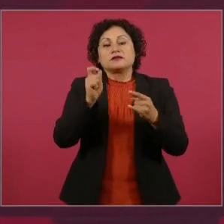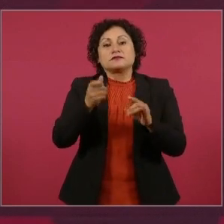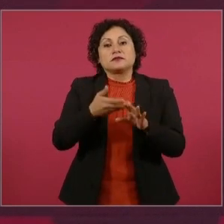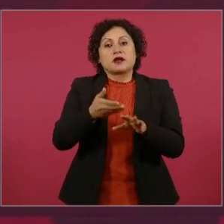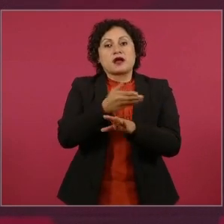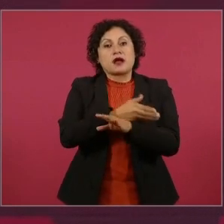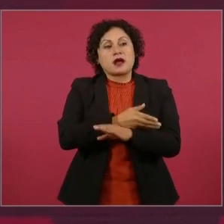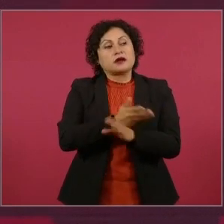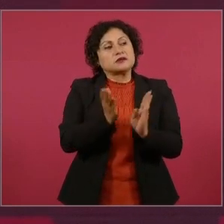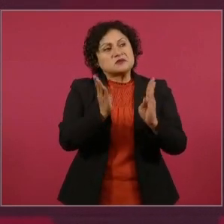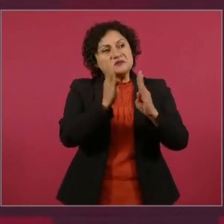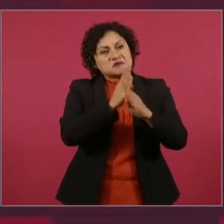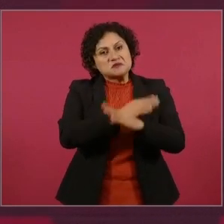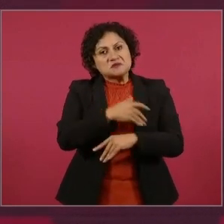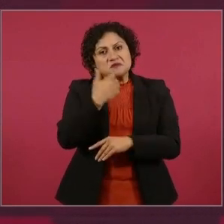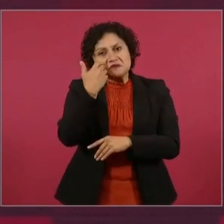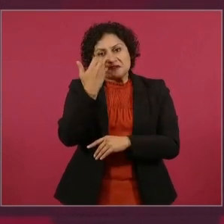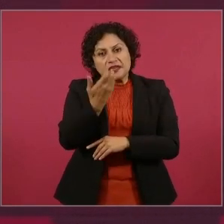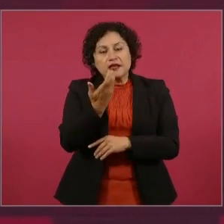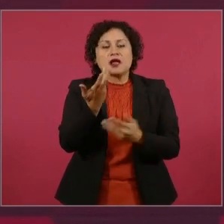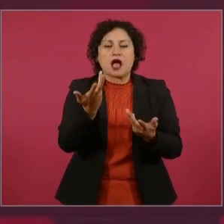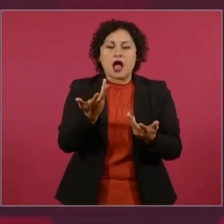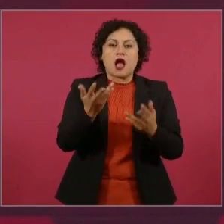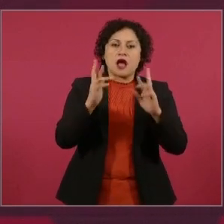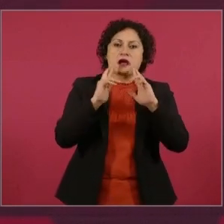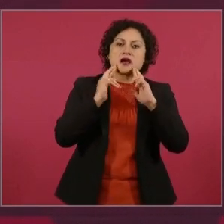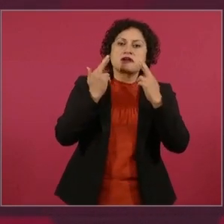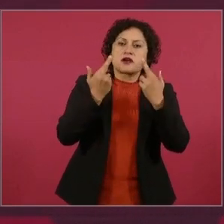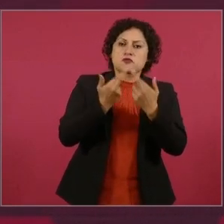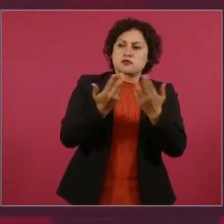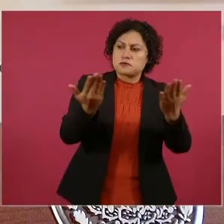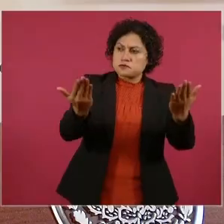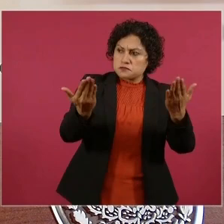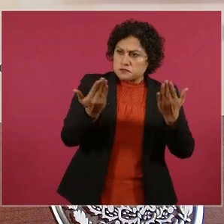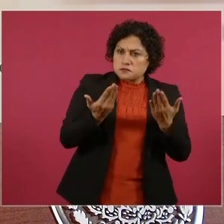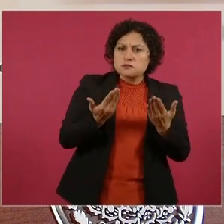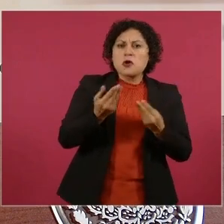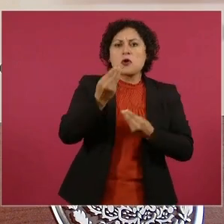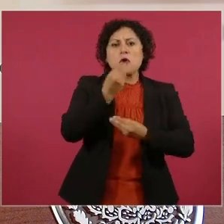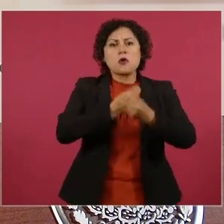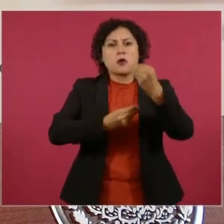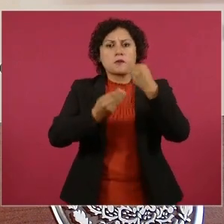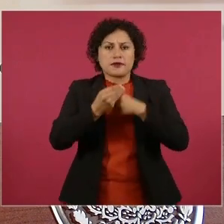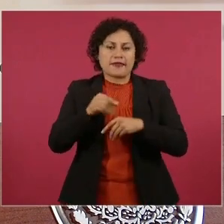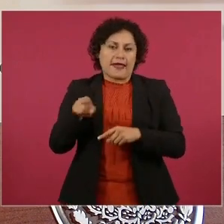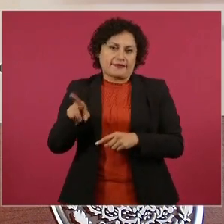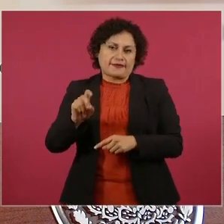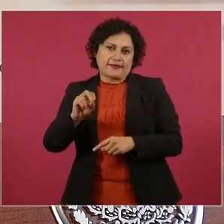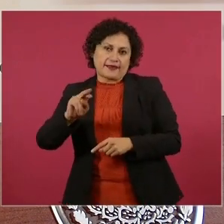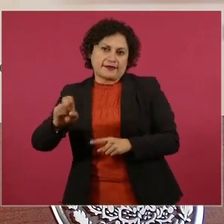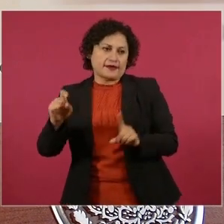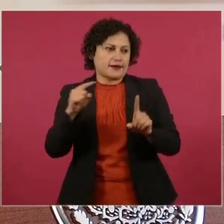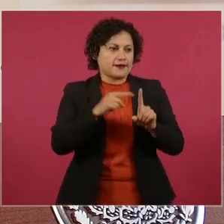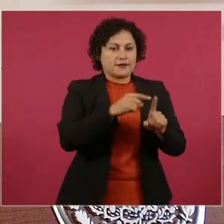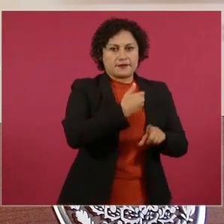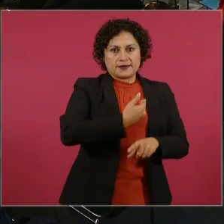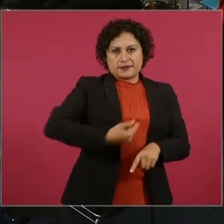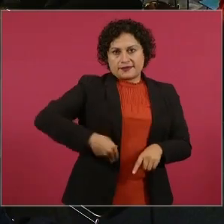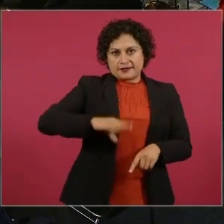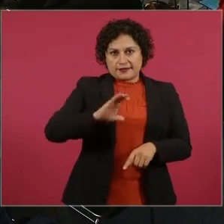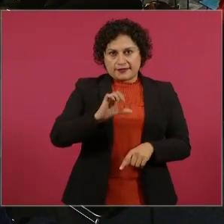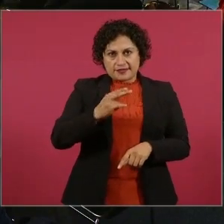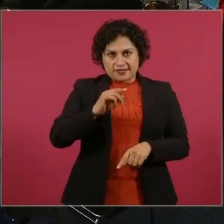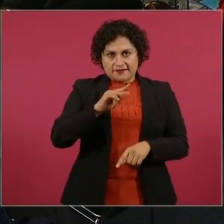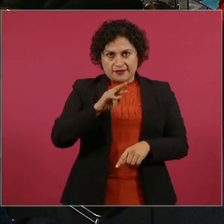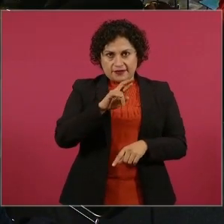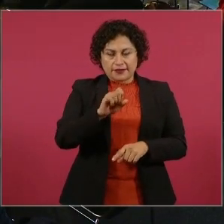platican de Don Daniel con Echeverría y Don Daniel estaba acostumbrado